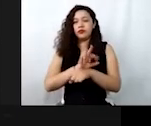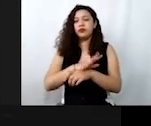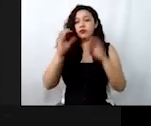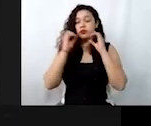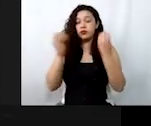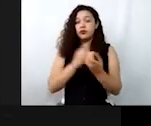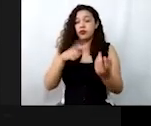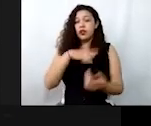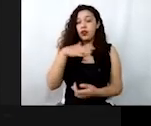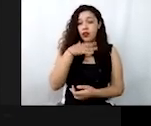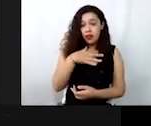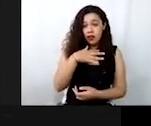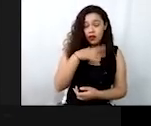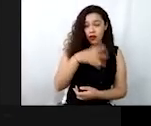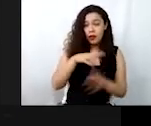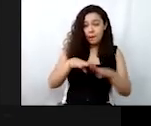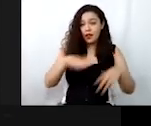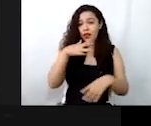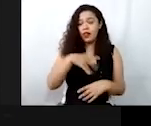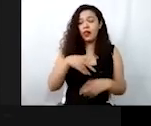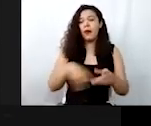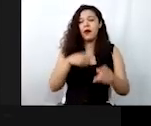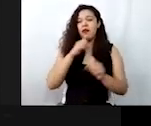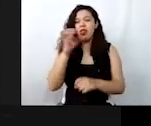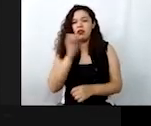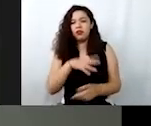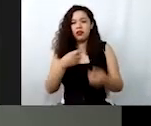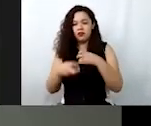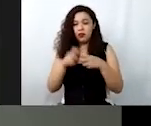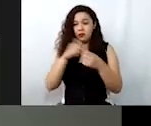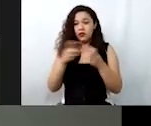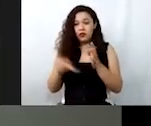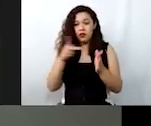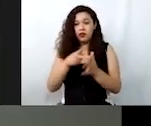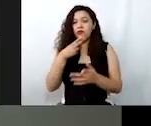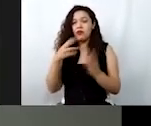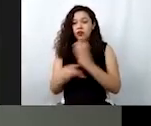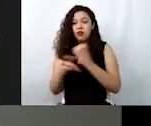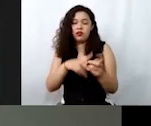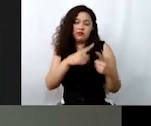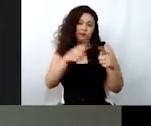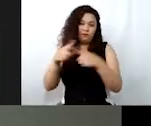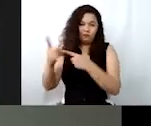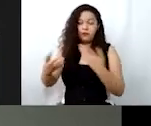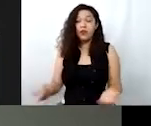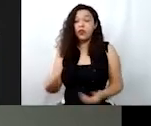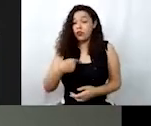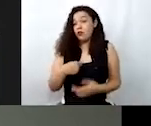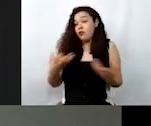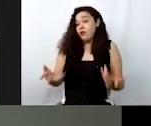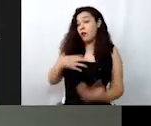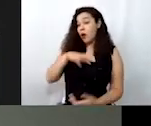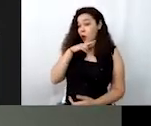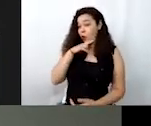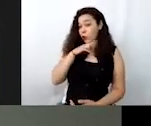de basura y plástico. También hay campañas que promueven el reciclaje, entre muchas otras. Yo en lo personal me he preocupado